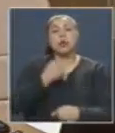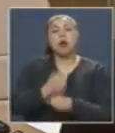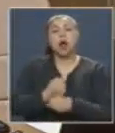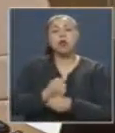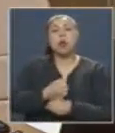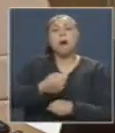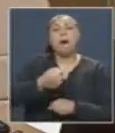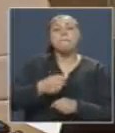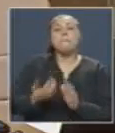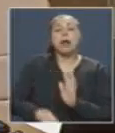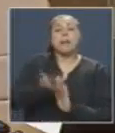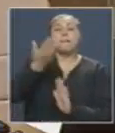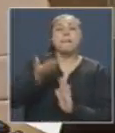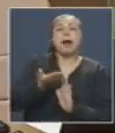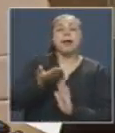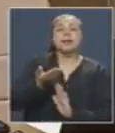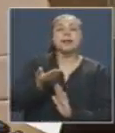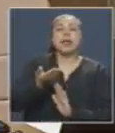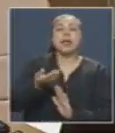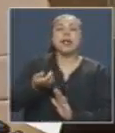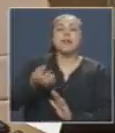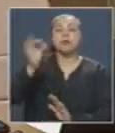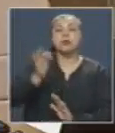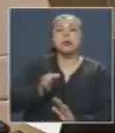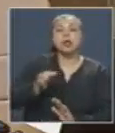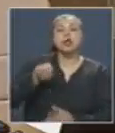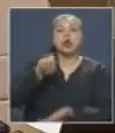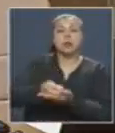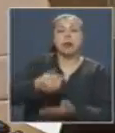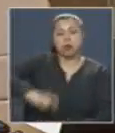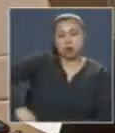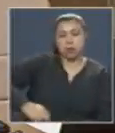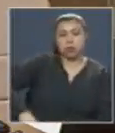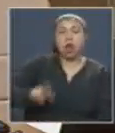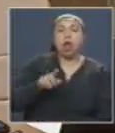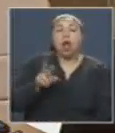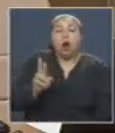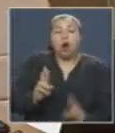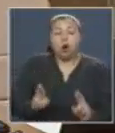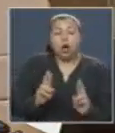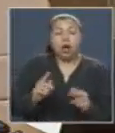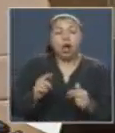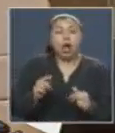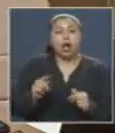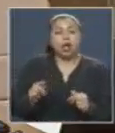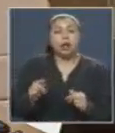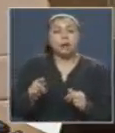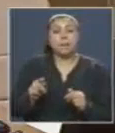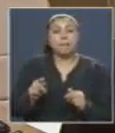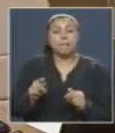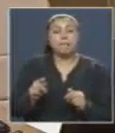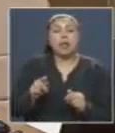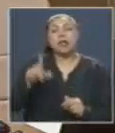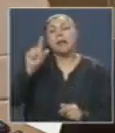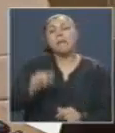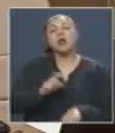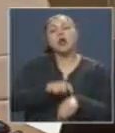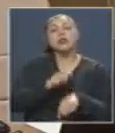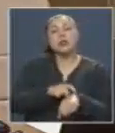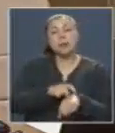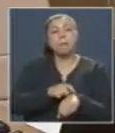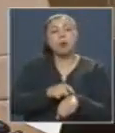para tener un reajuste de un 40%, y ojalá ese reajuste fuera en el menor tiempo